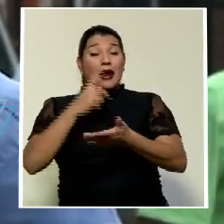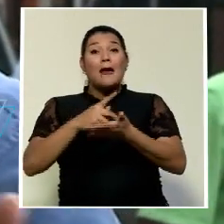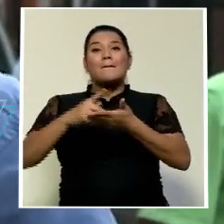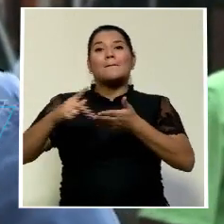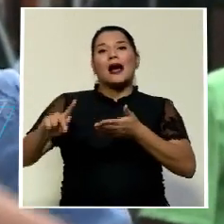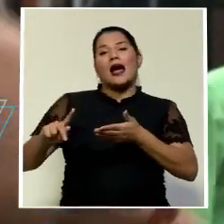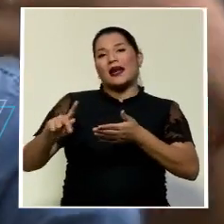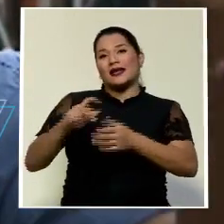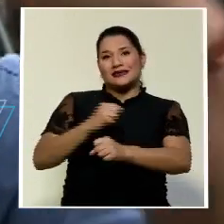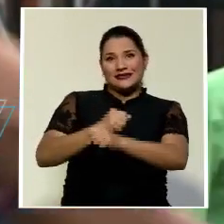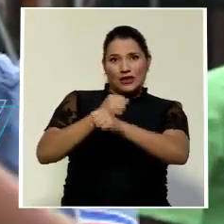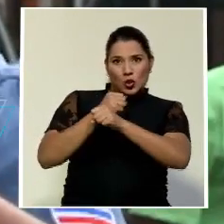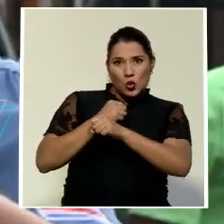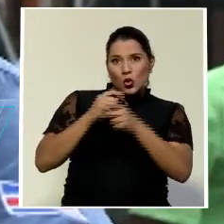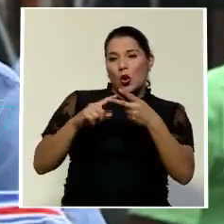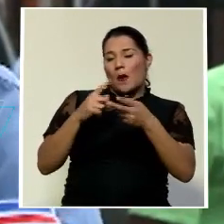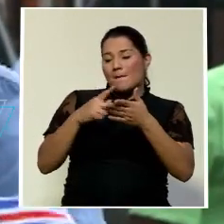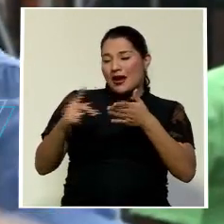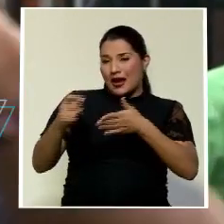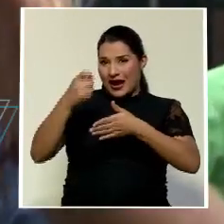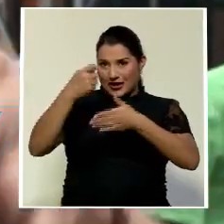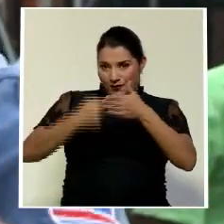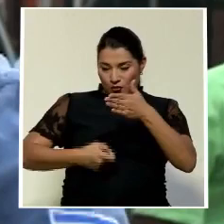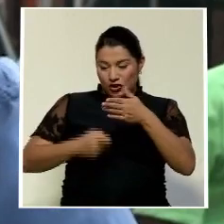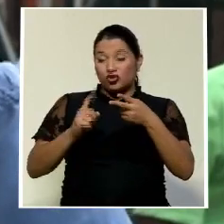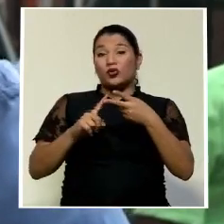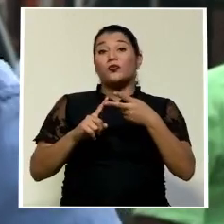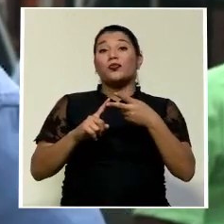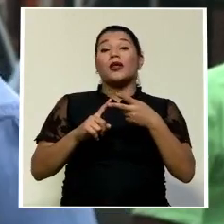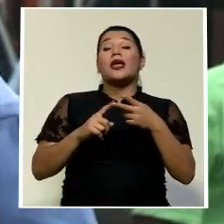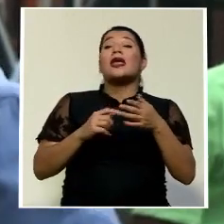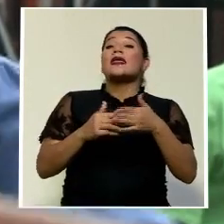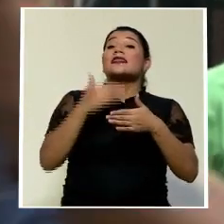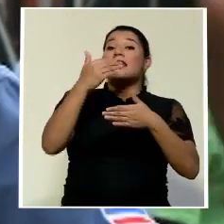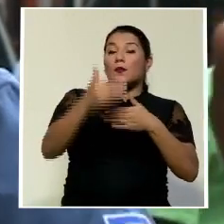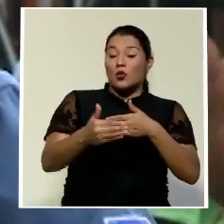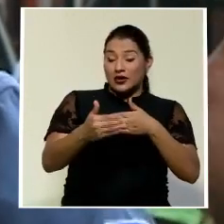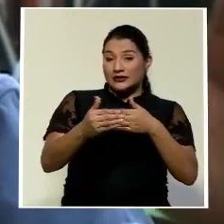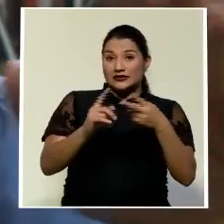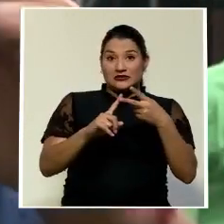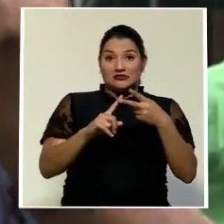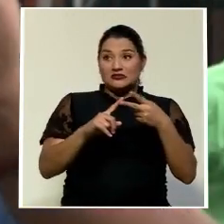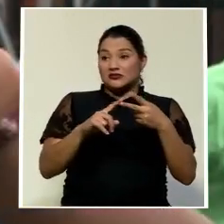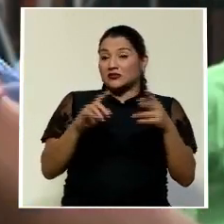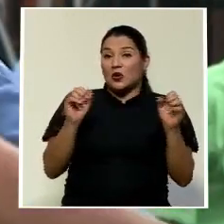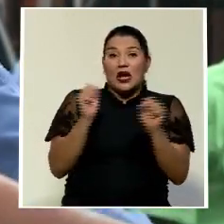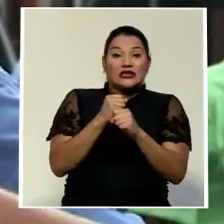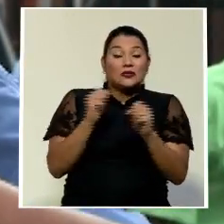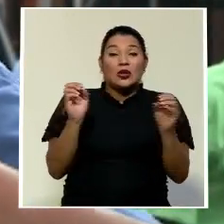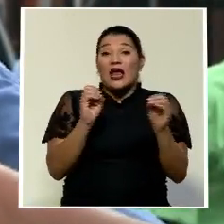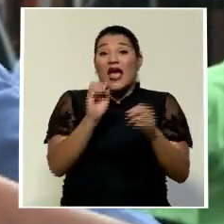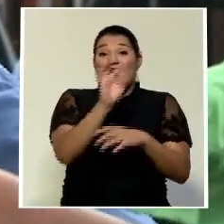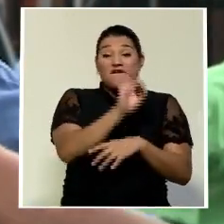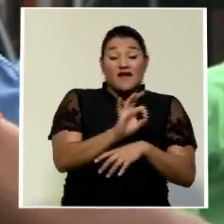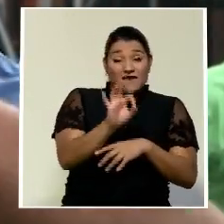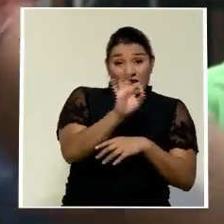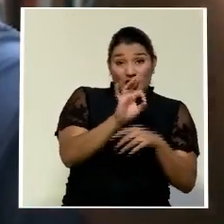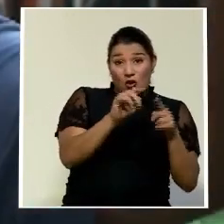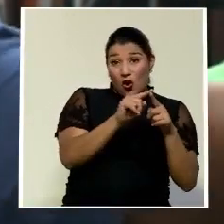canon, y nos dieron el permiso de diciembre a febrero. Después nos dejaron en el limbo de febrero